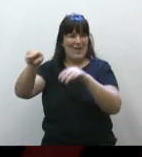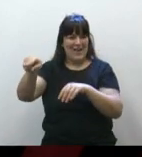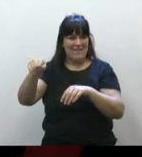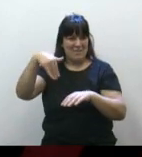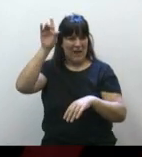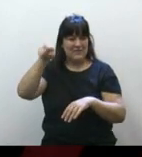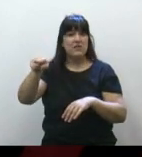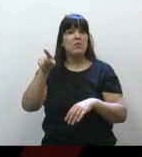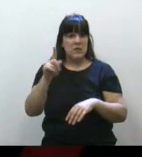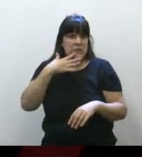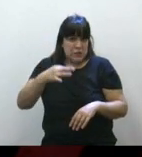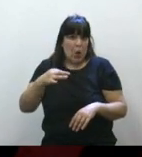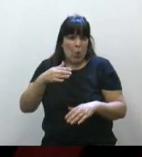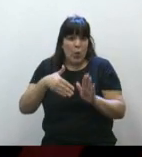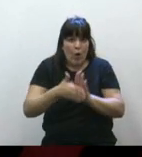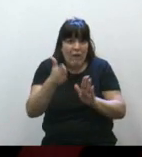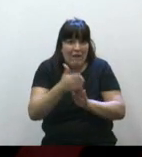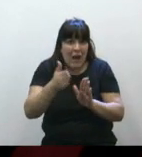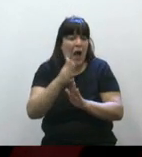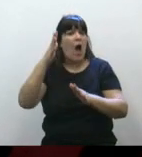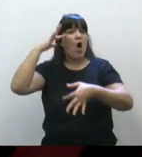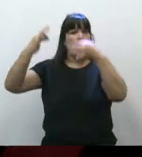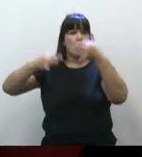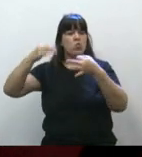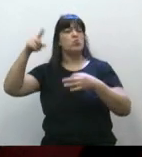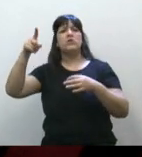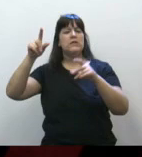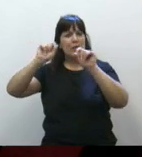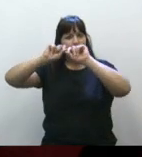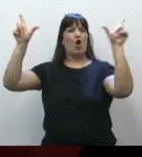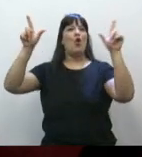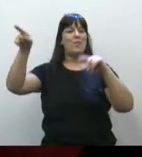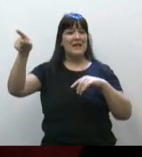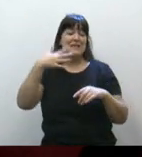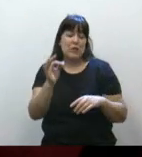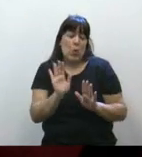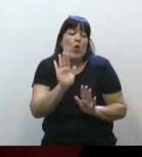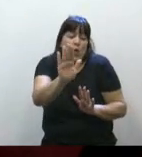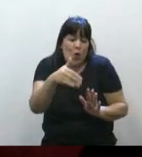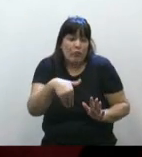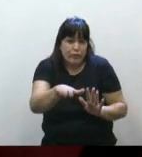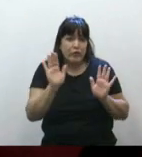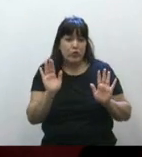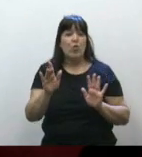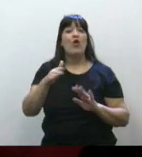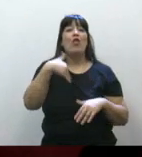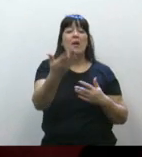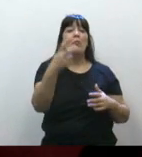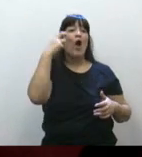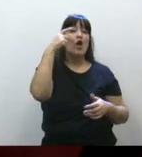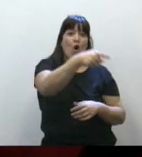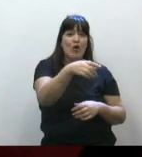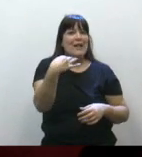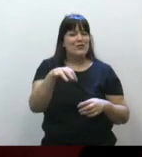sorprende con un fallo integral que va a marcar el camino definitivo y que luego el congreso va a tener que hacerle el